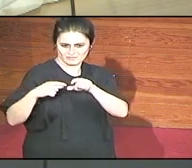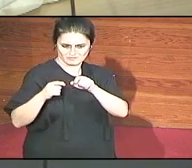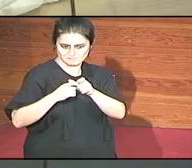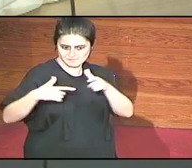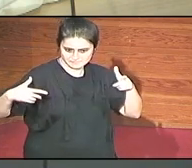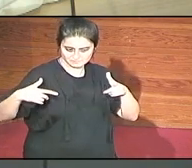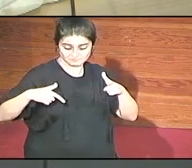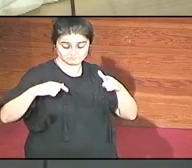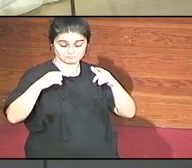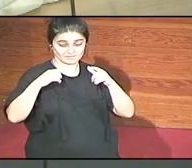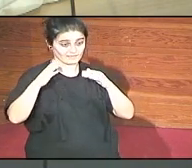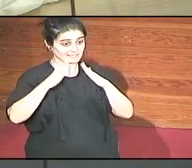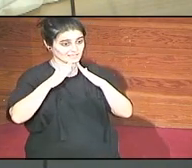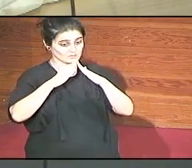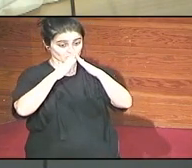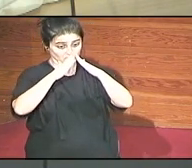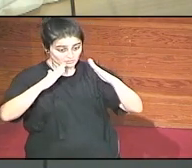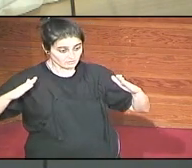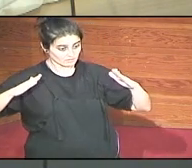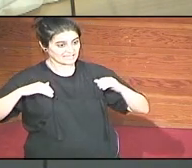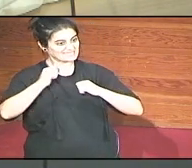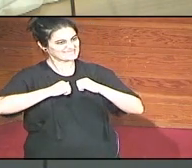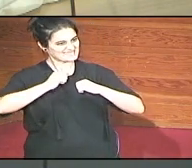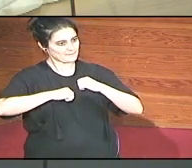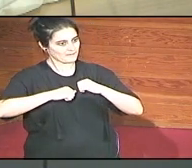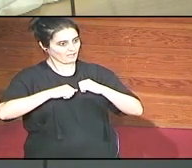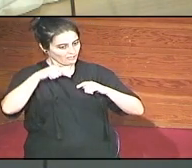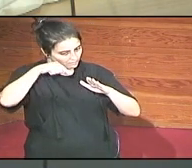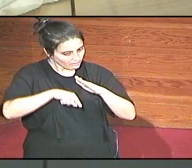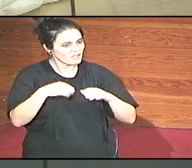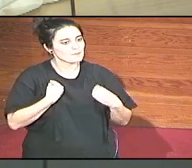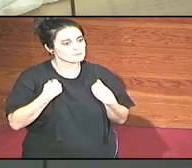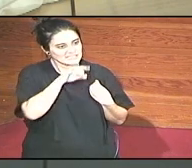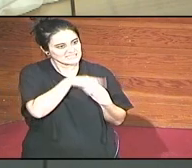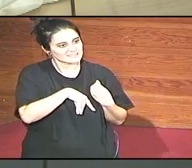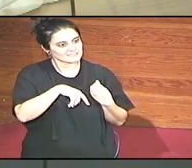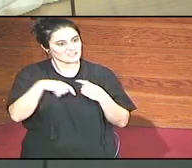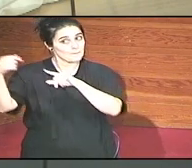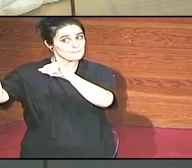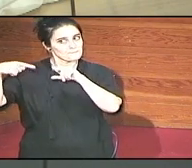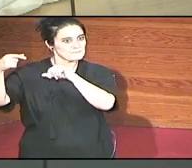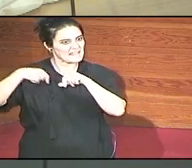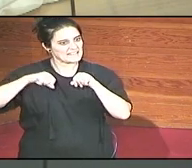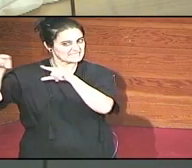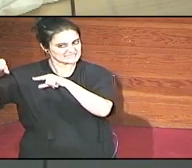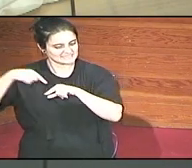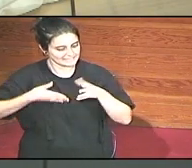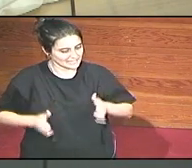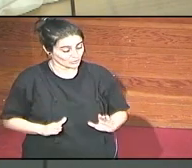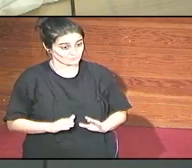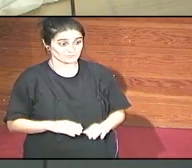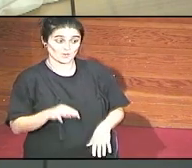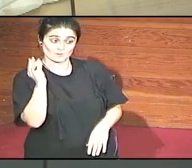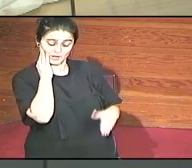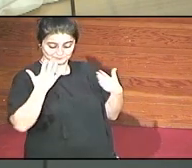chapas son de hijos de inmigrantes y donde las mujeres que van al mercado con ropas